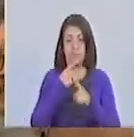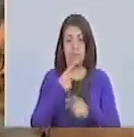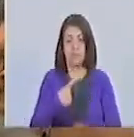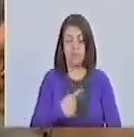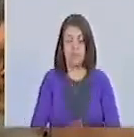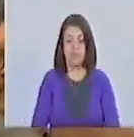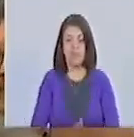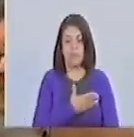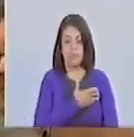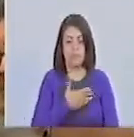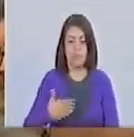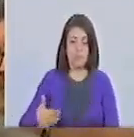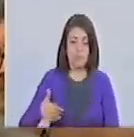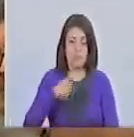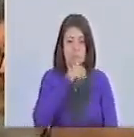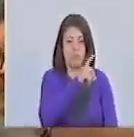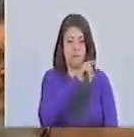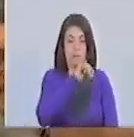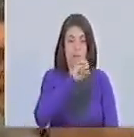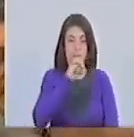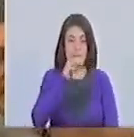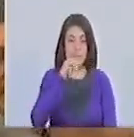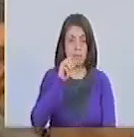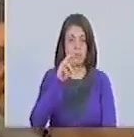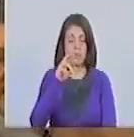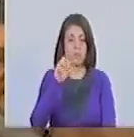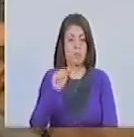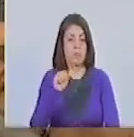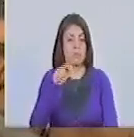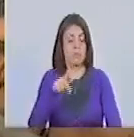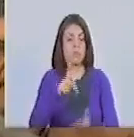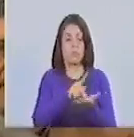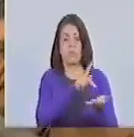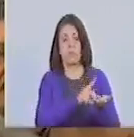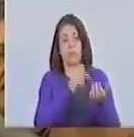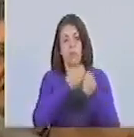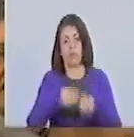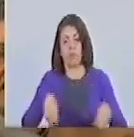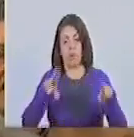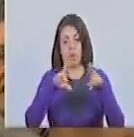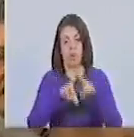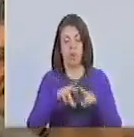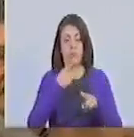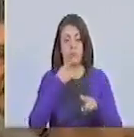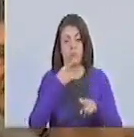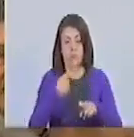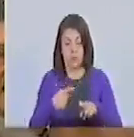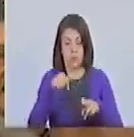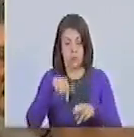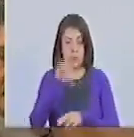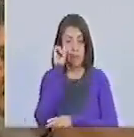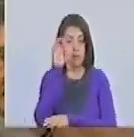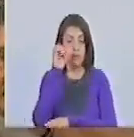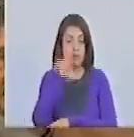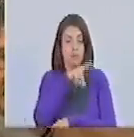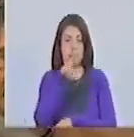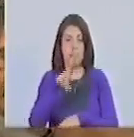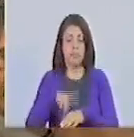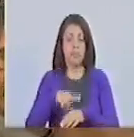la presidenta Xiomara Castro en su intervención en la ONU, que indica que este Parlamento